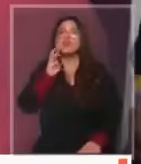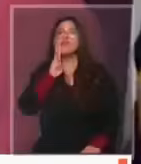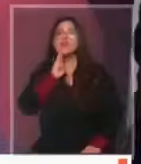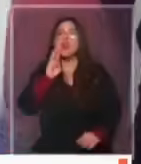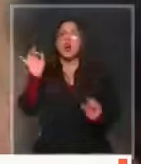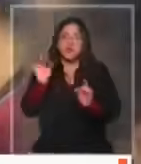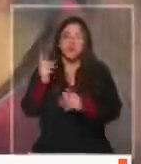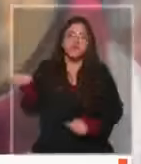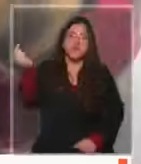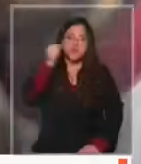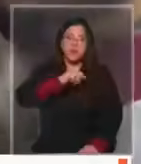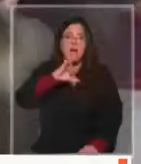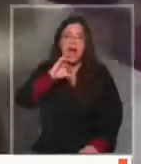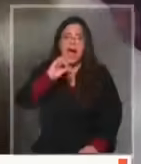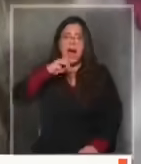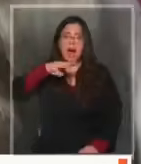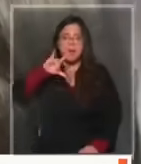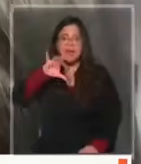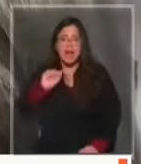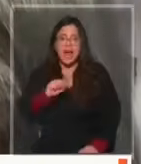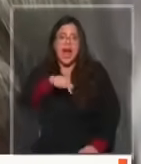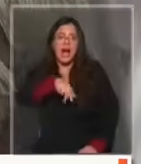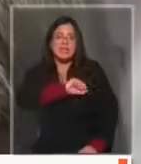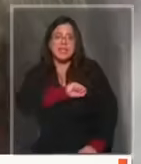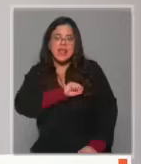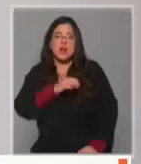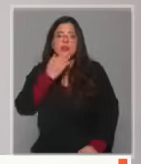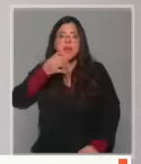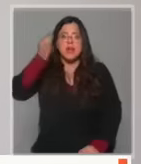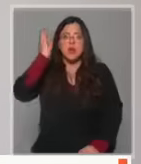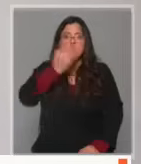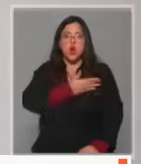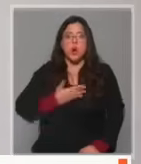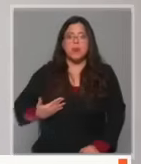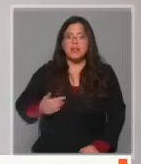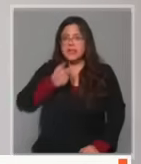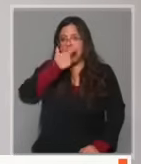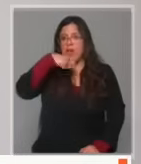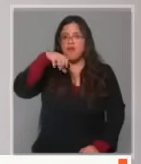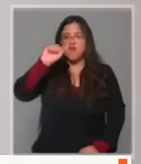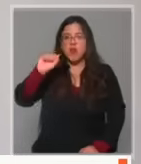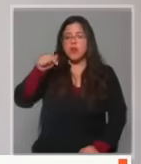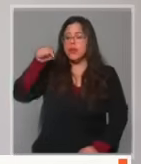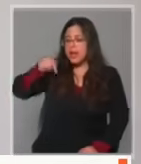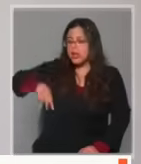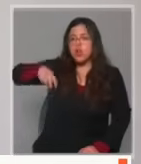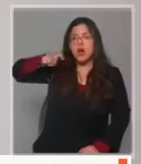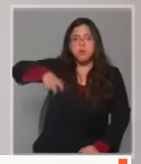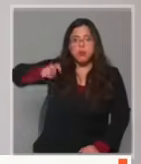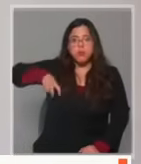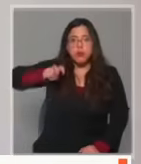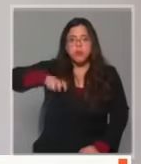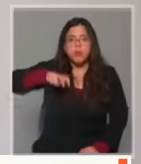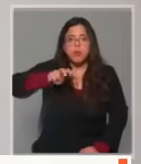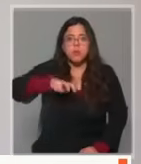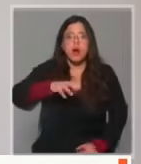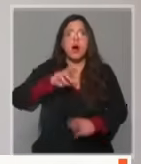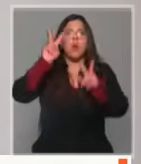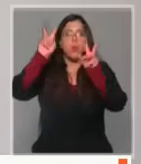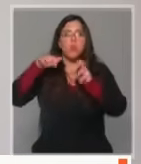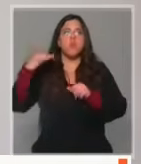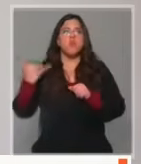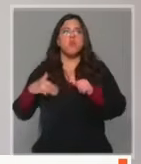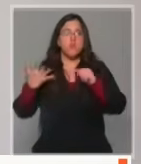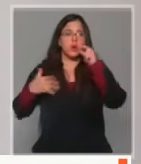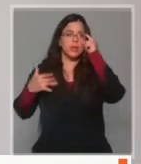a Santiago y su reunión con el presidente Gabriel Boric. Esta caminata busca y tiene un trabajo de fondo importante que